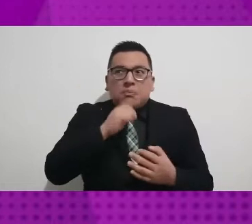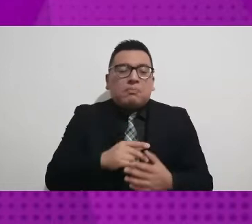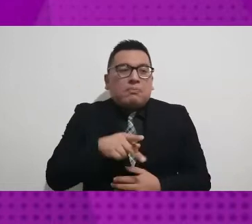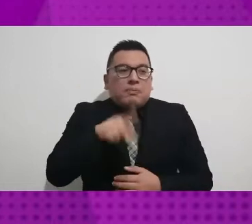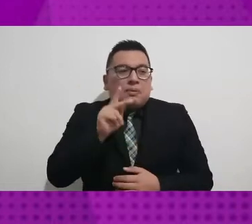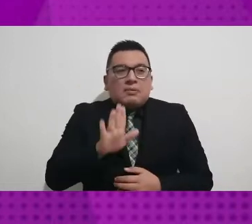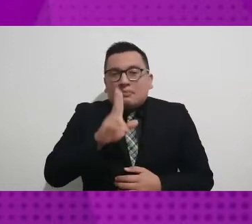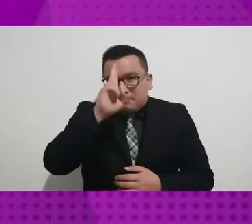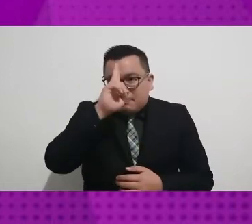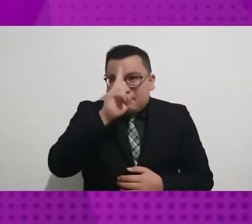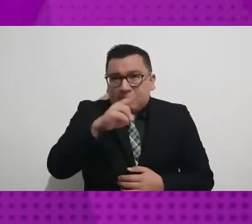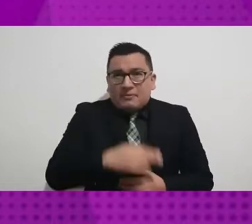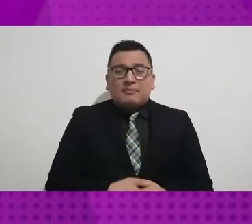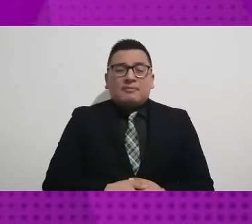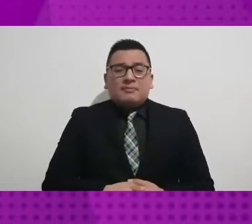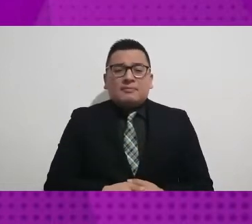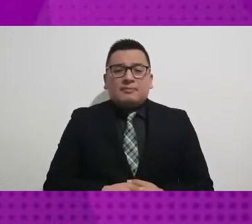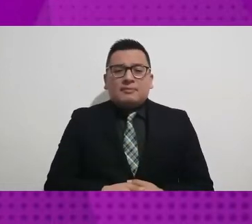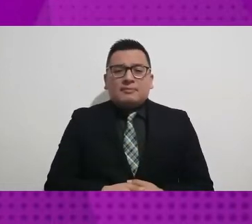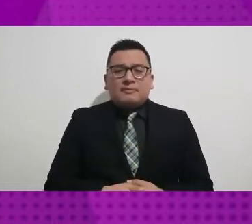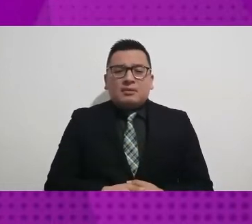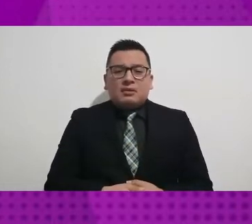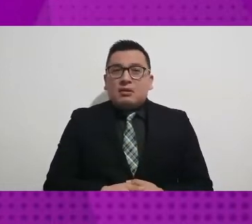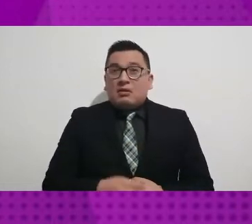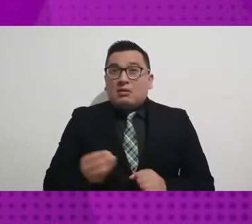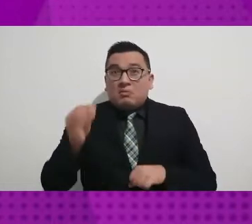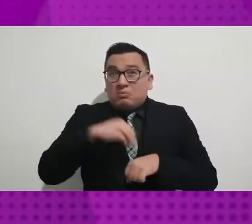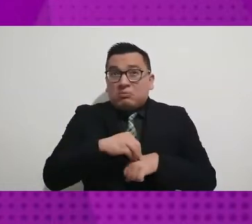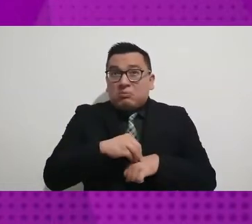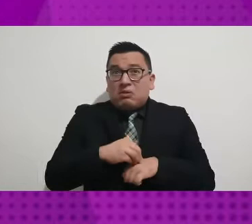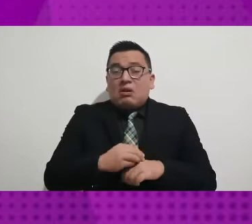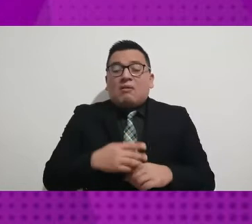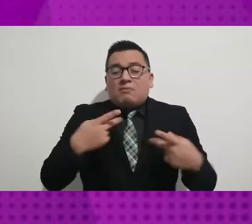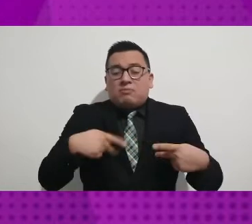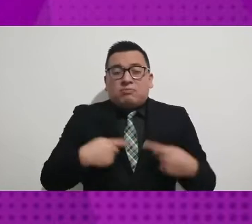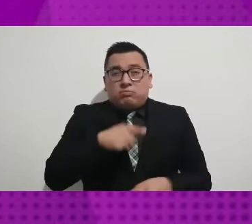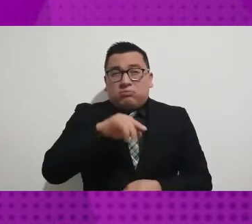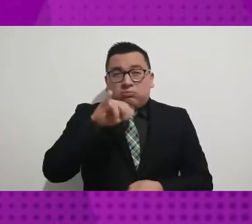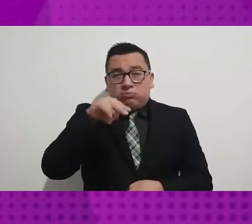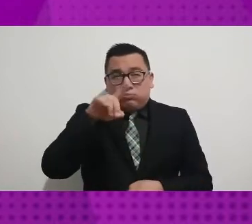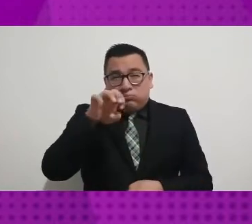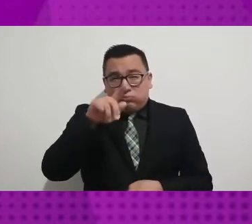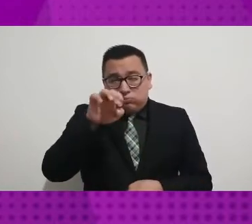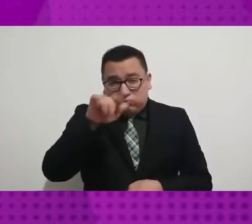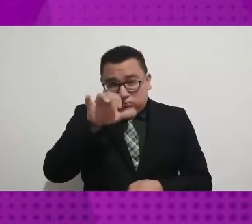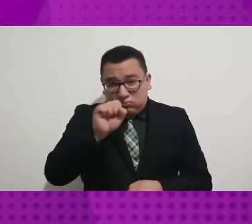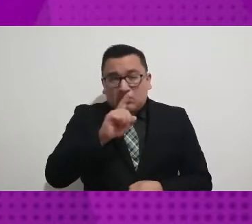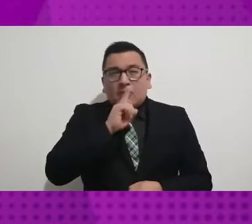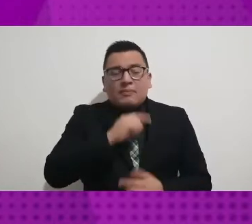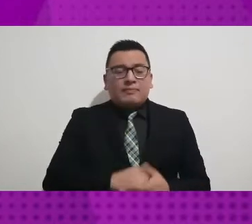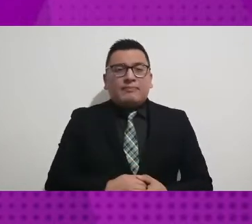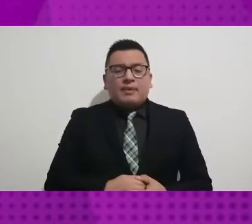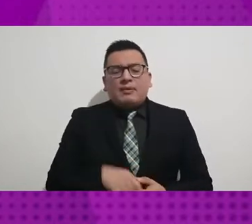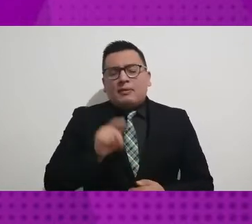abiertamente, pero se prohibía al establecer la posibilidad del registro único a cargo de candidaturas independientes,